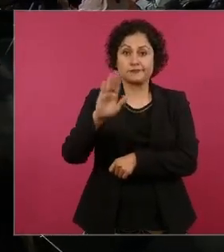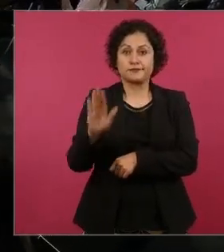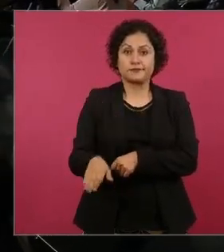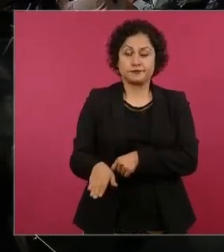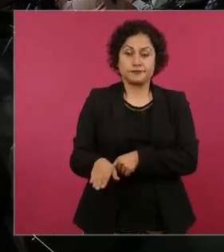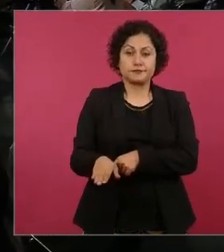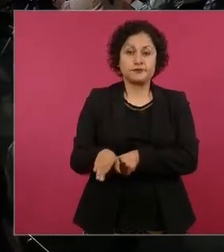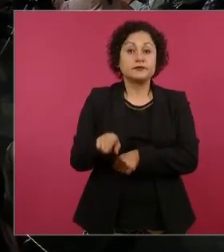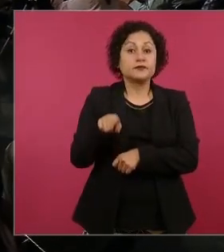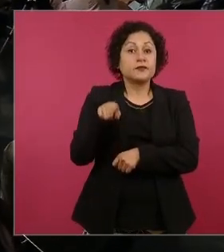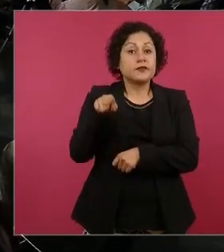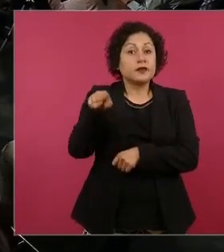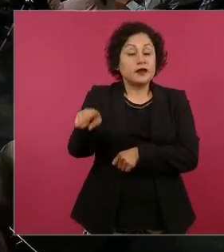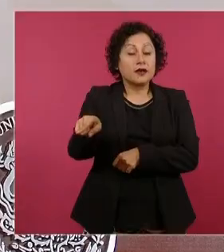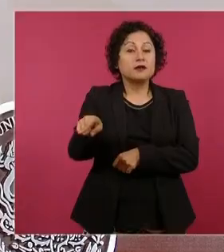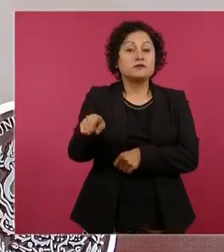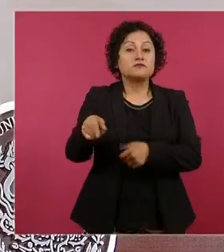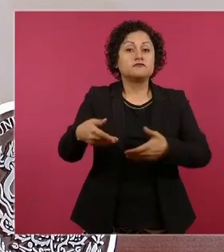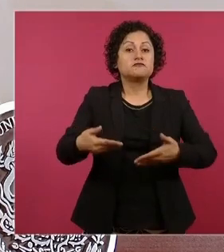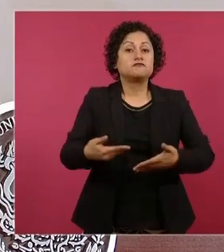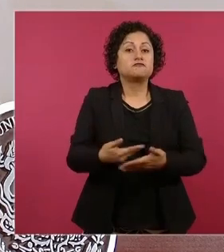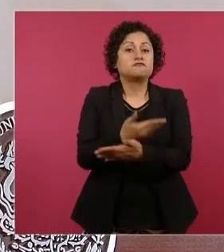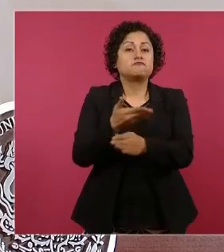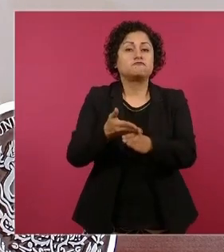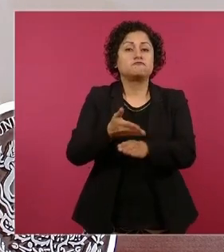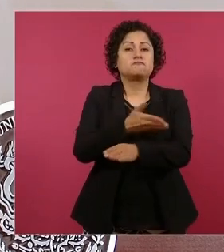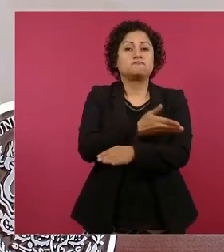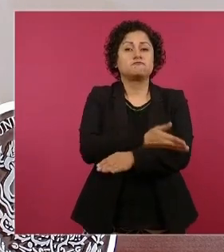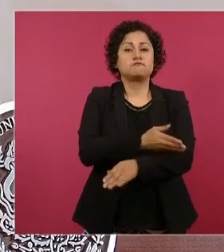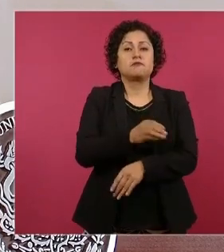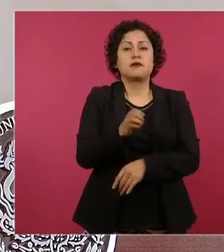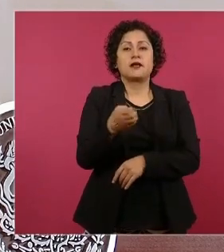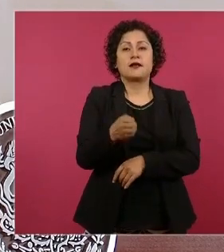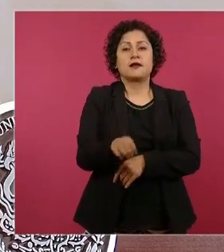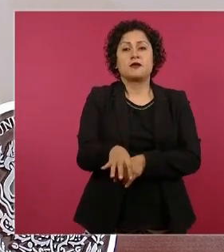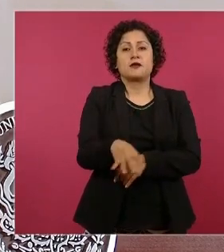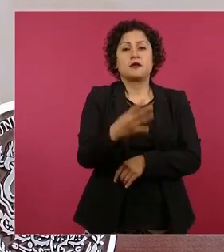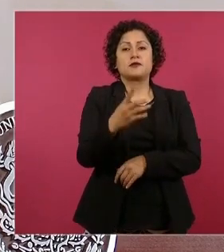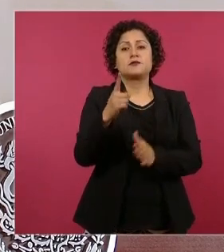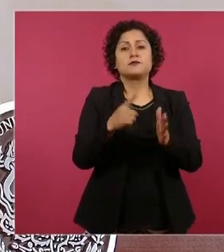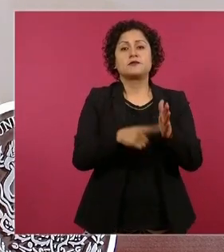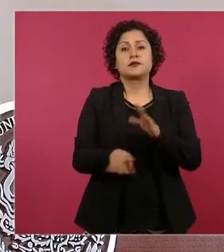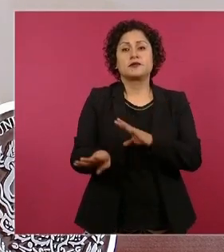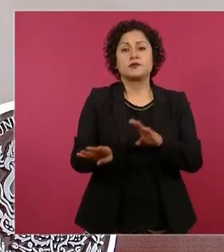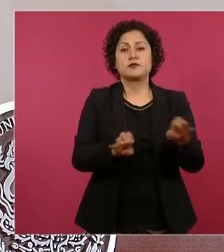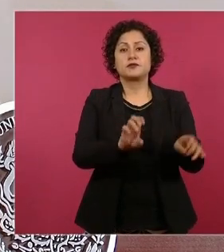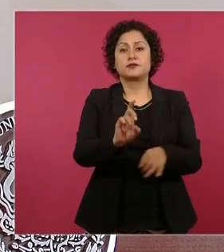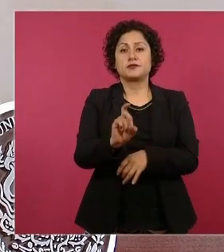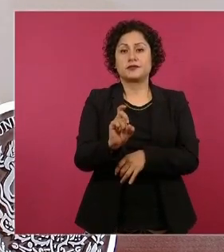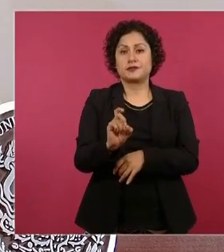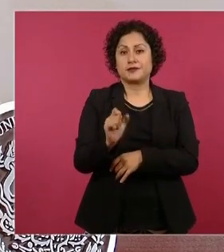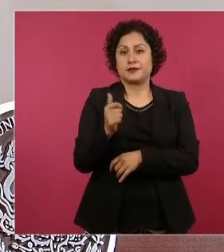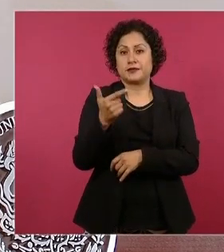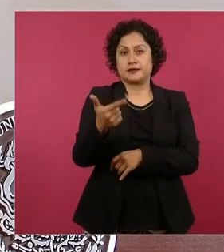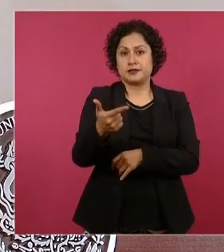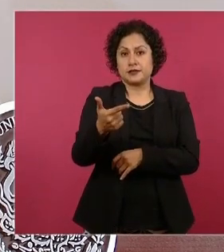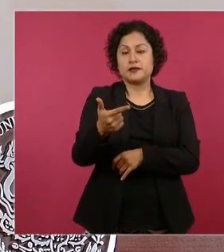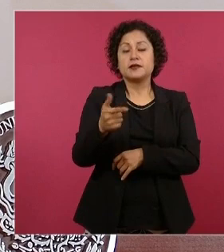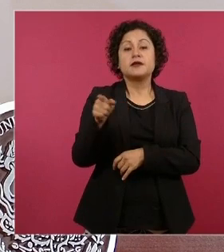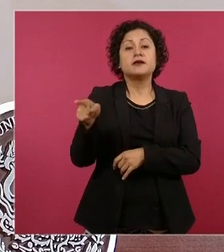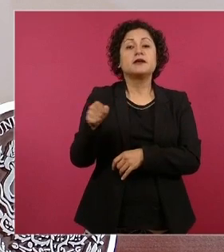Nació el 14 de enero de 1937 en la ciudad de